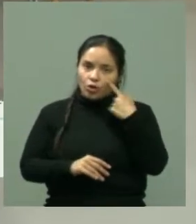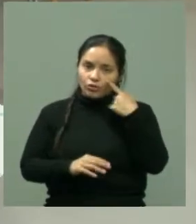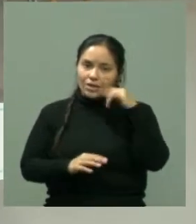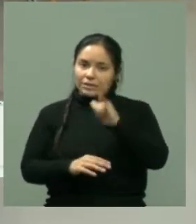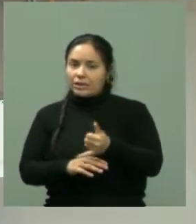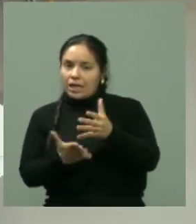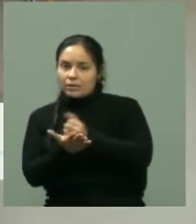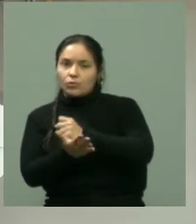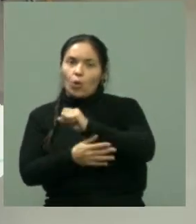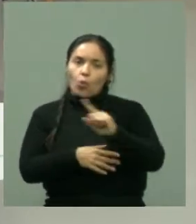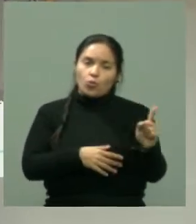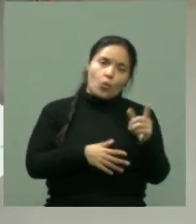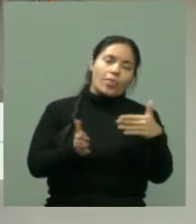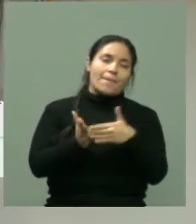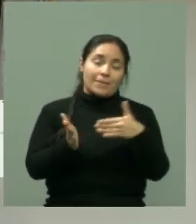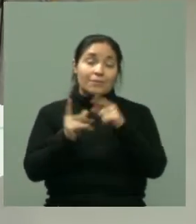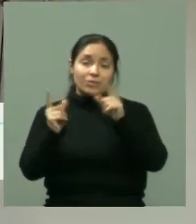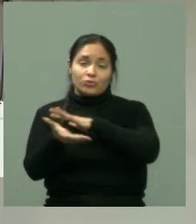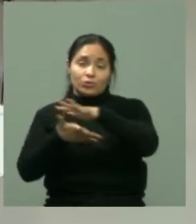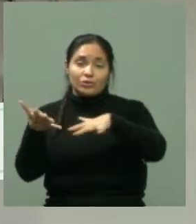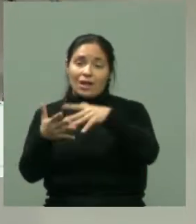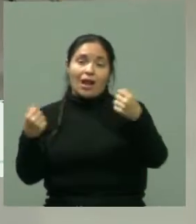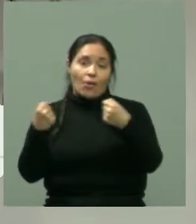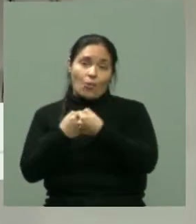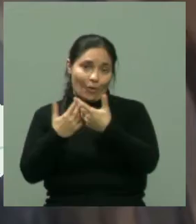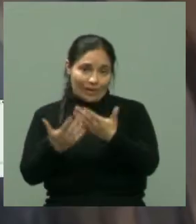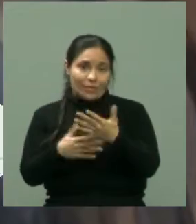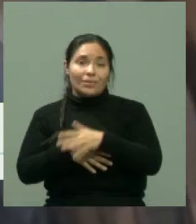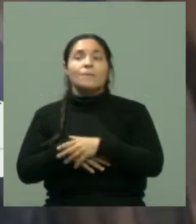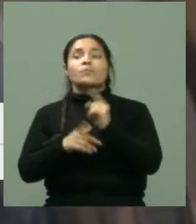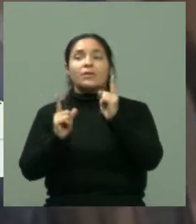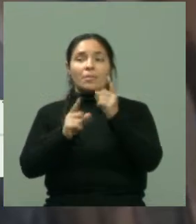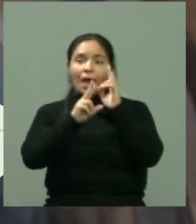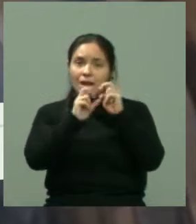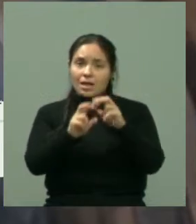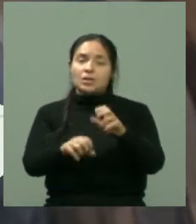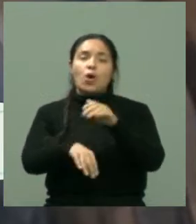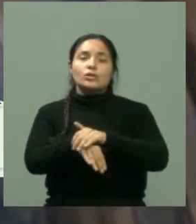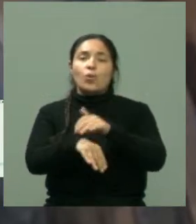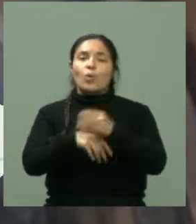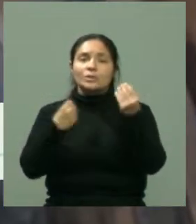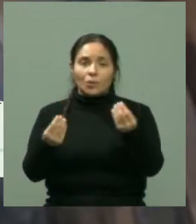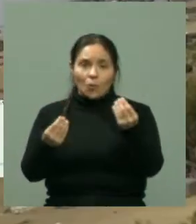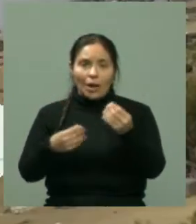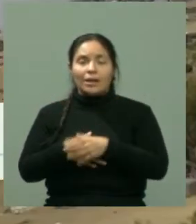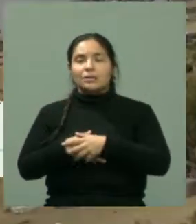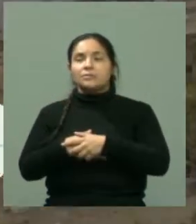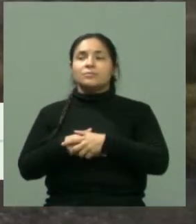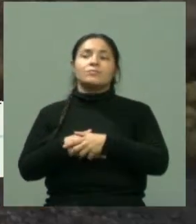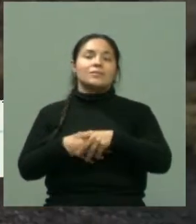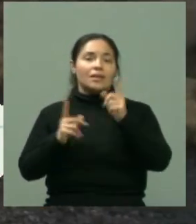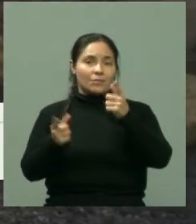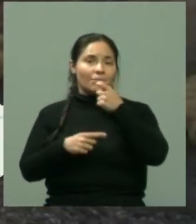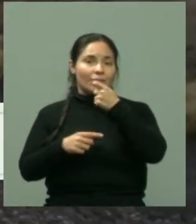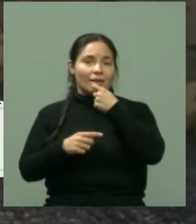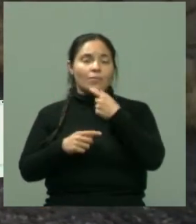volvemos a lo mismo, el tema del consenso social y sobre todo analizar las consecuencias, porque hoy también se está hablando de el modelo